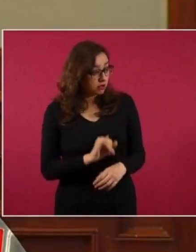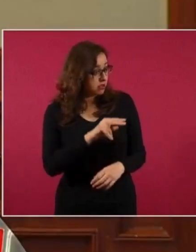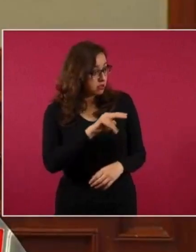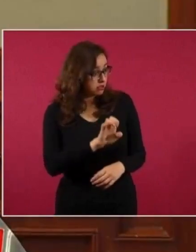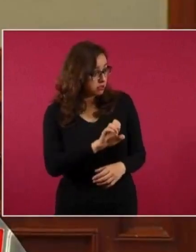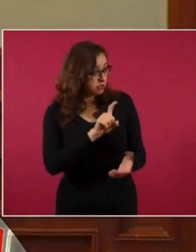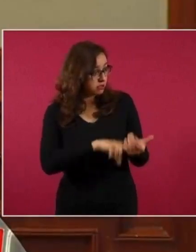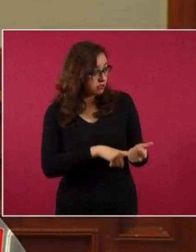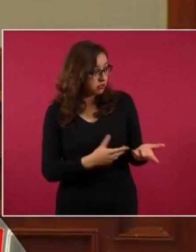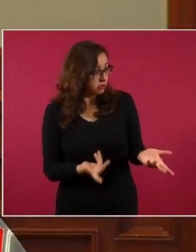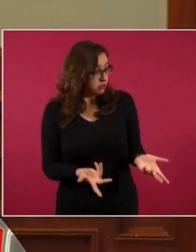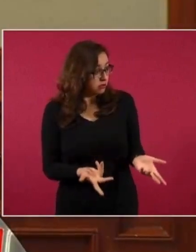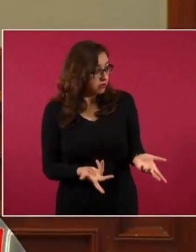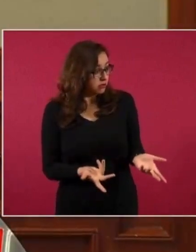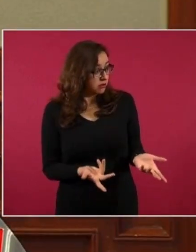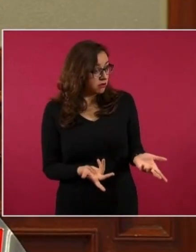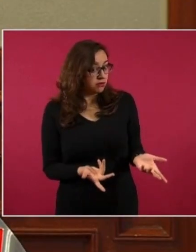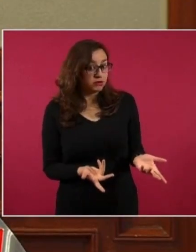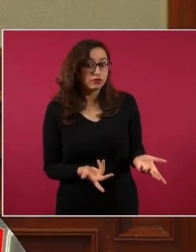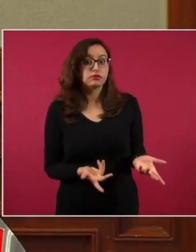¿Eh?